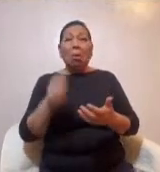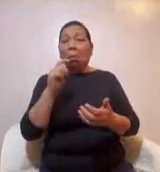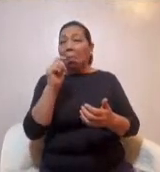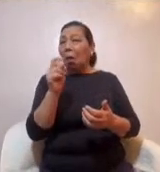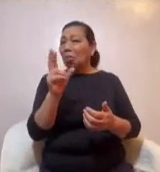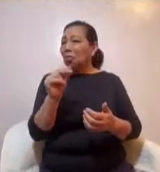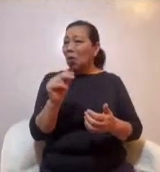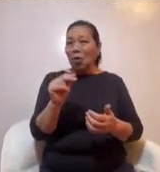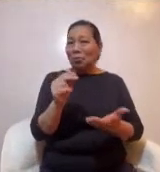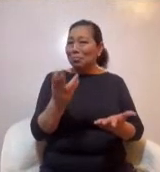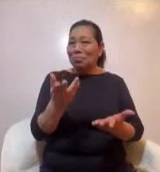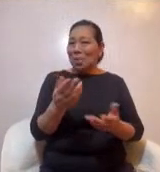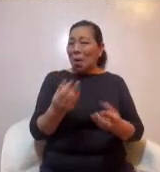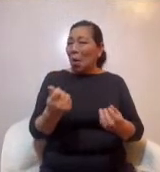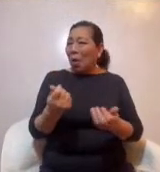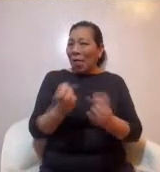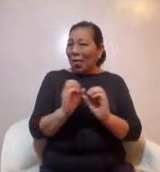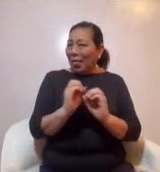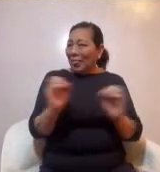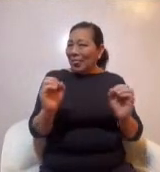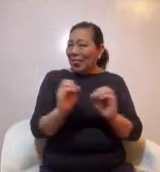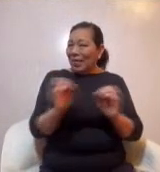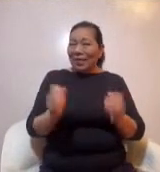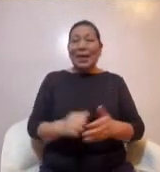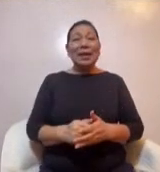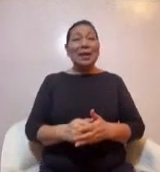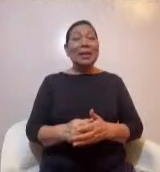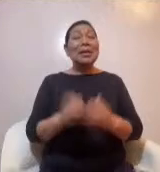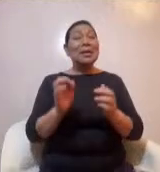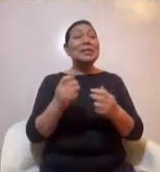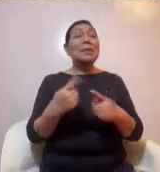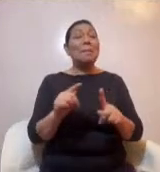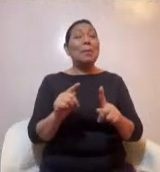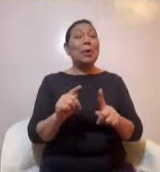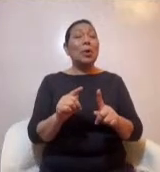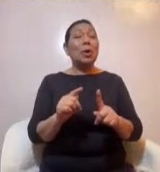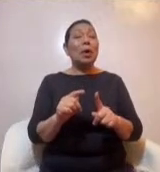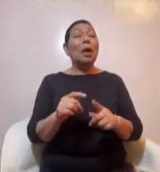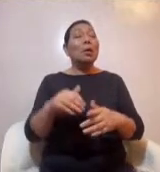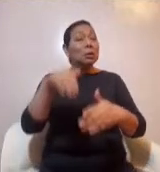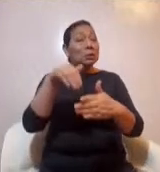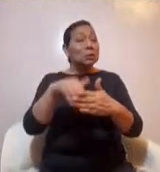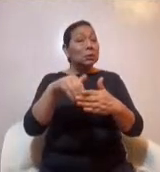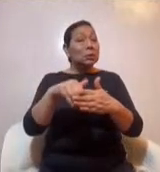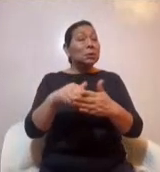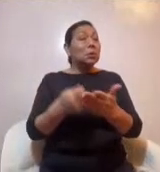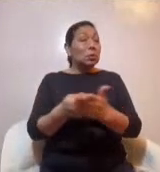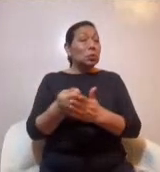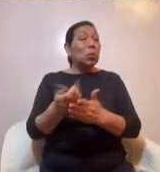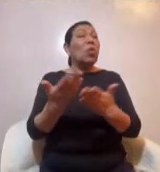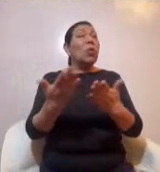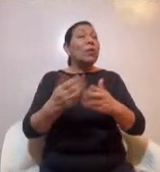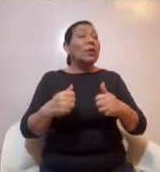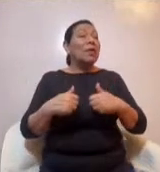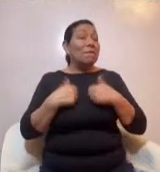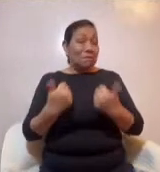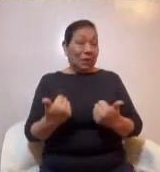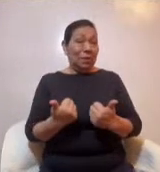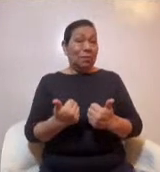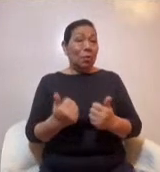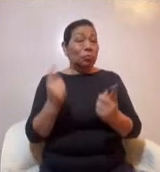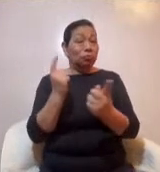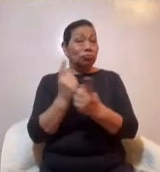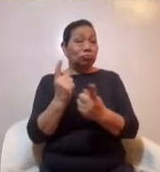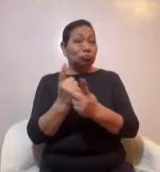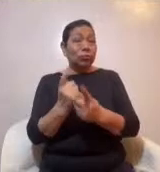actividades lucrativas, no contando con medios económicos suficientes que le permitieran sufragar los costos de su